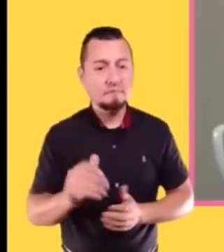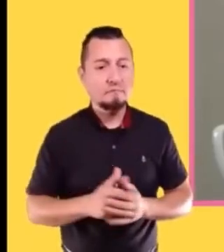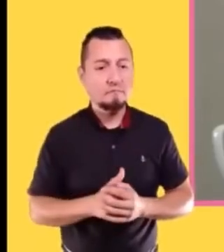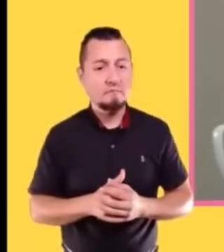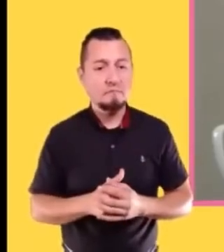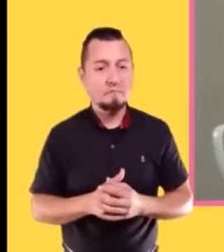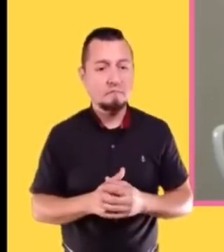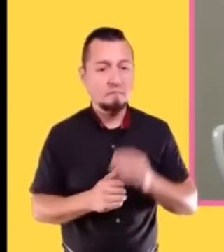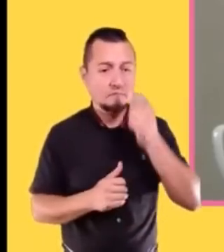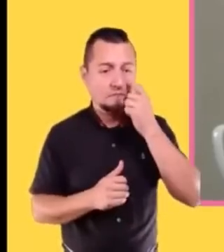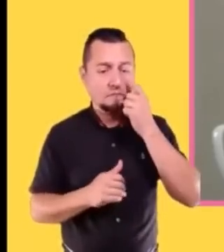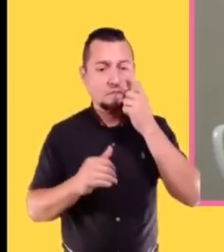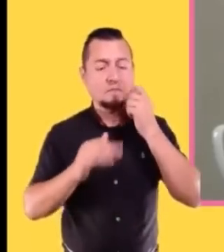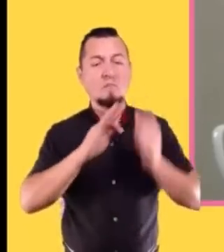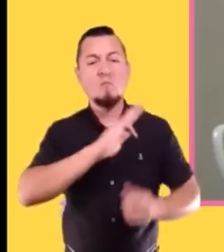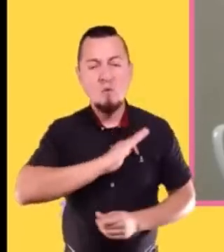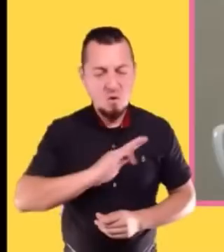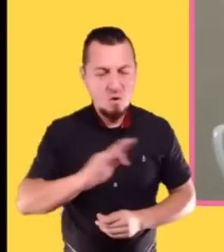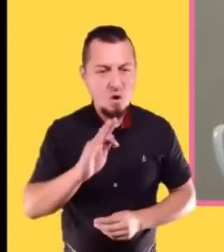poder